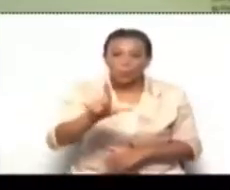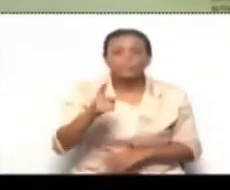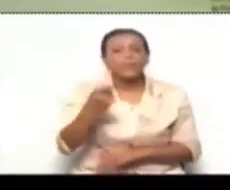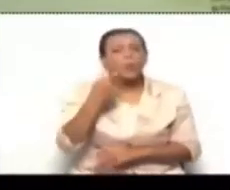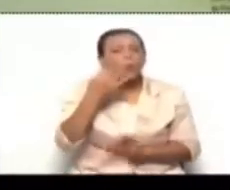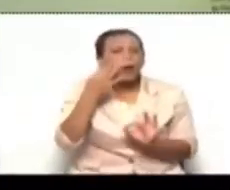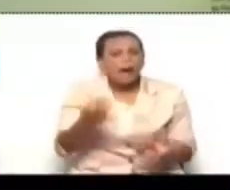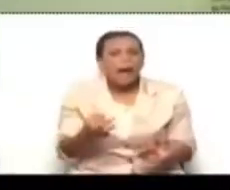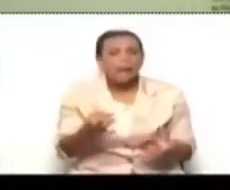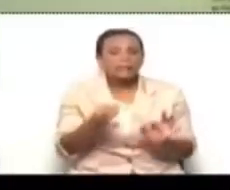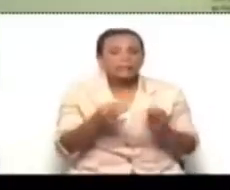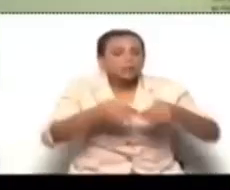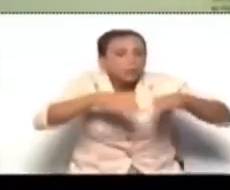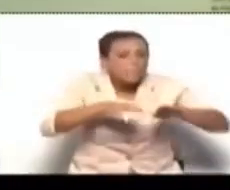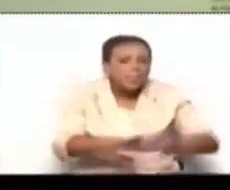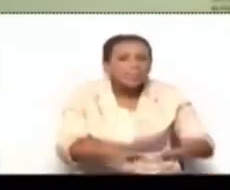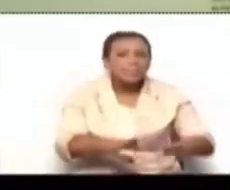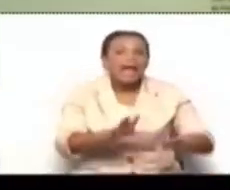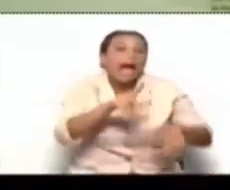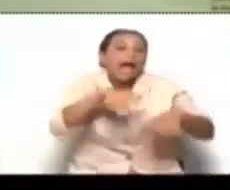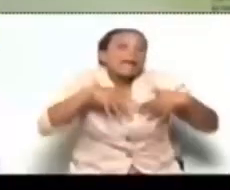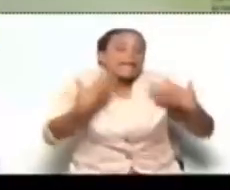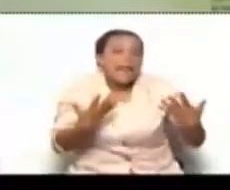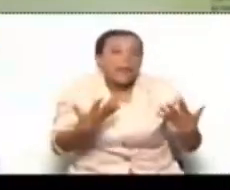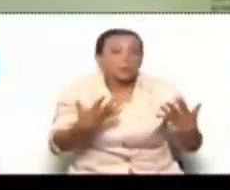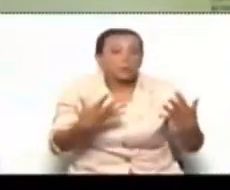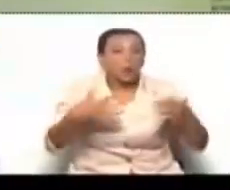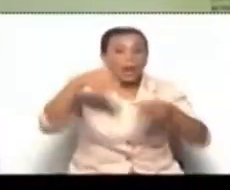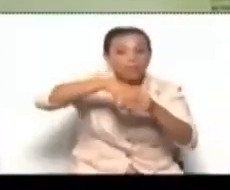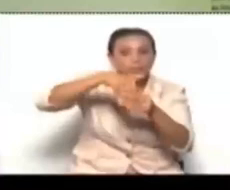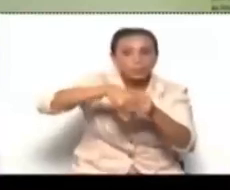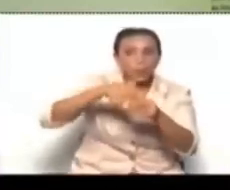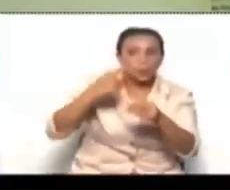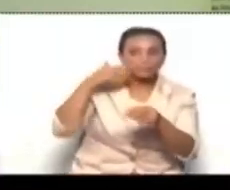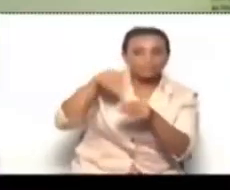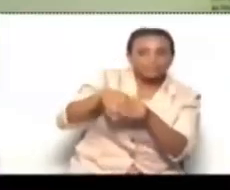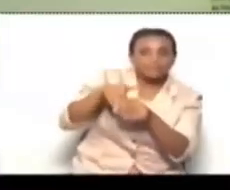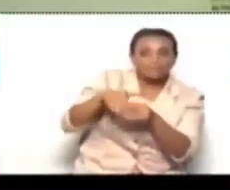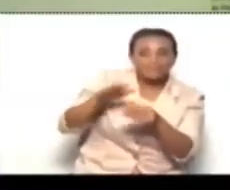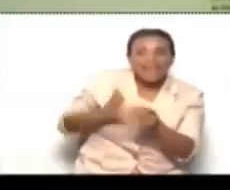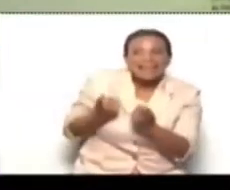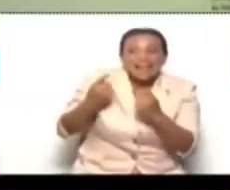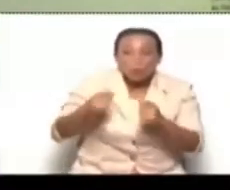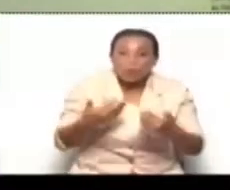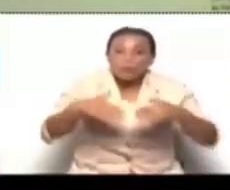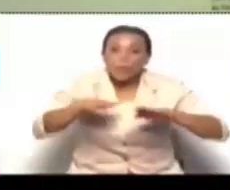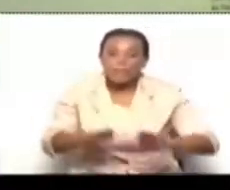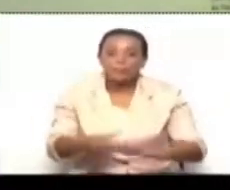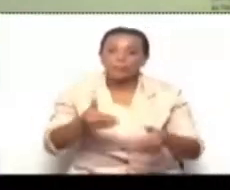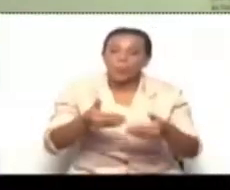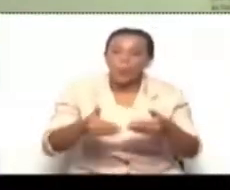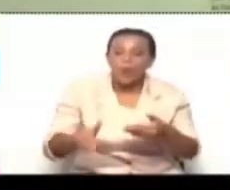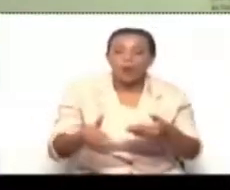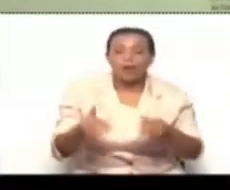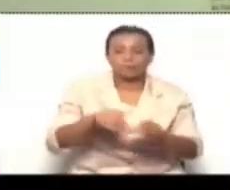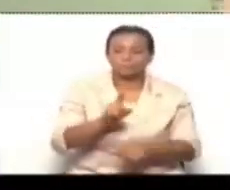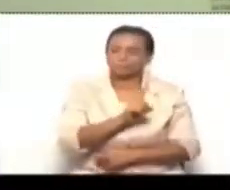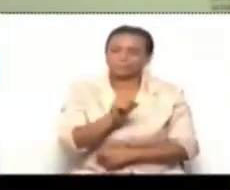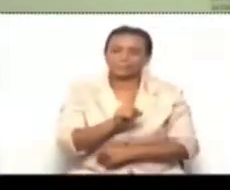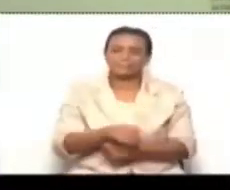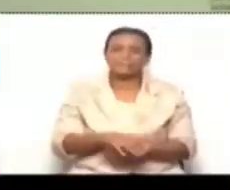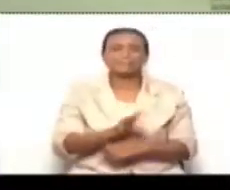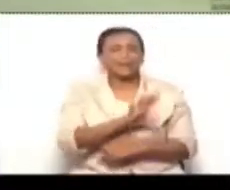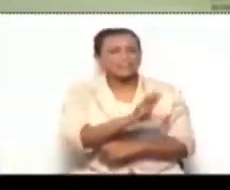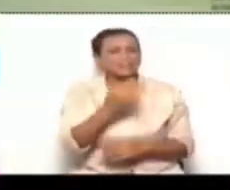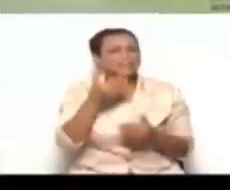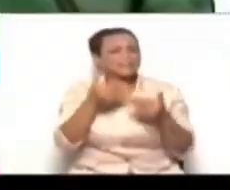precisamente parar el proceso. Aquellos que claman por elecciones, cuando hay elecciones, están tratando de parar el proceso electoral venezolano. Y así hay que